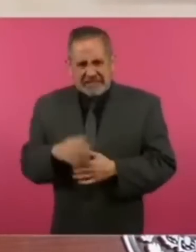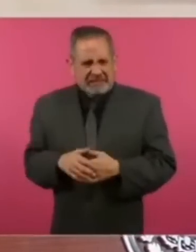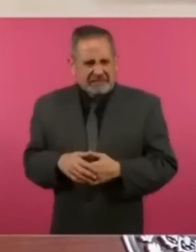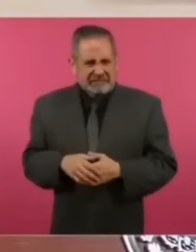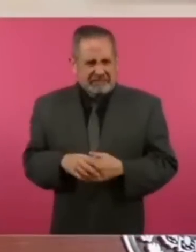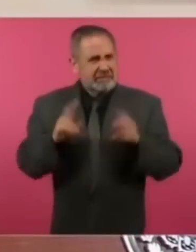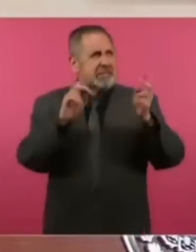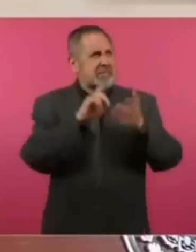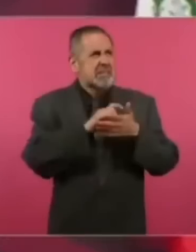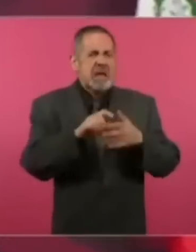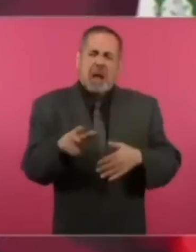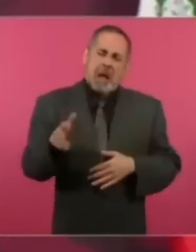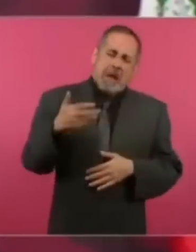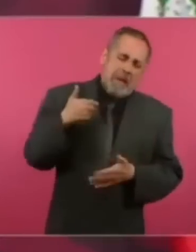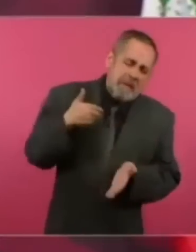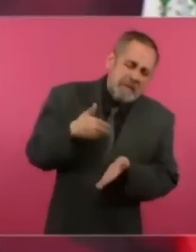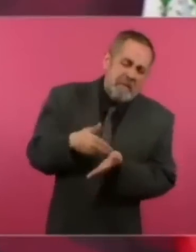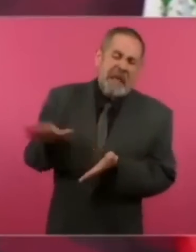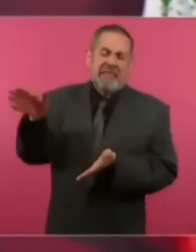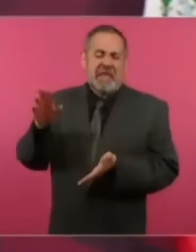Váyanse, indios,